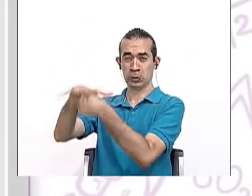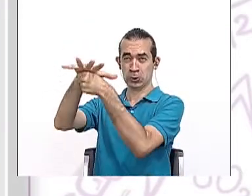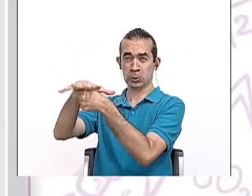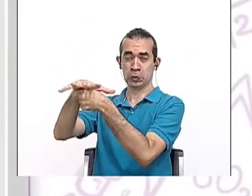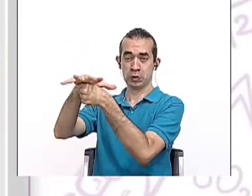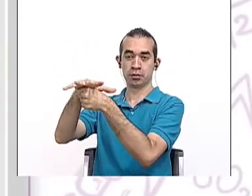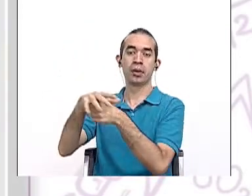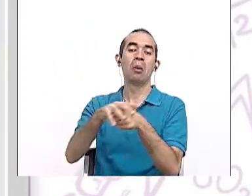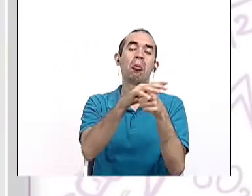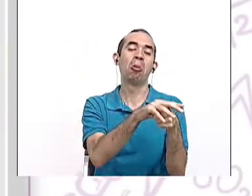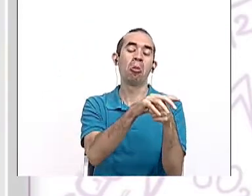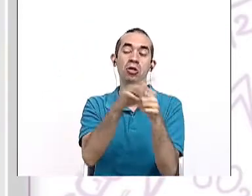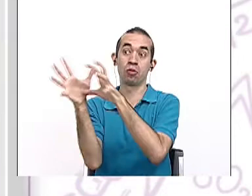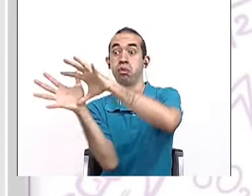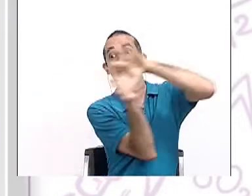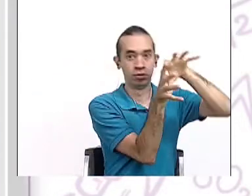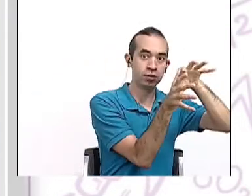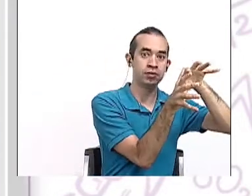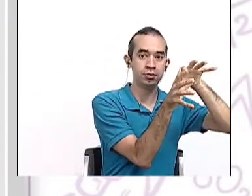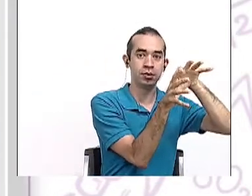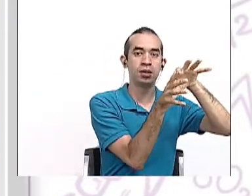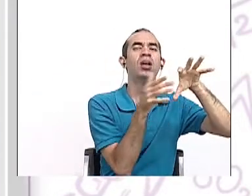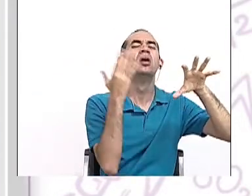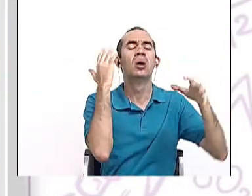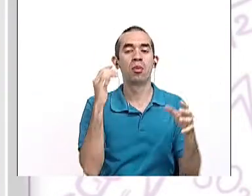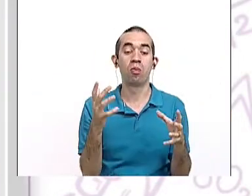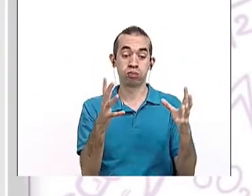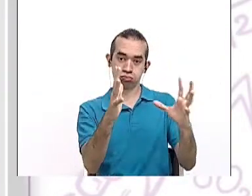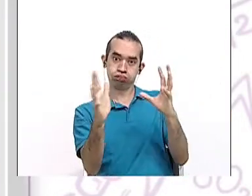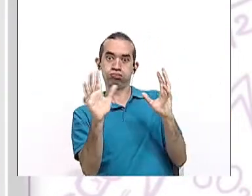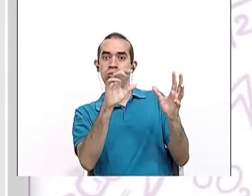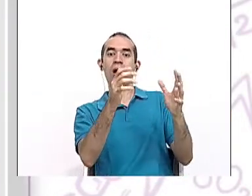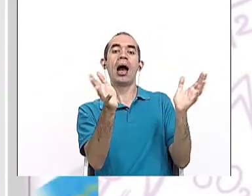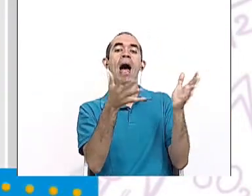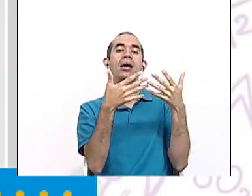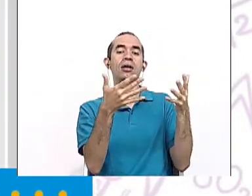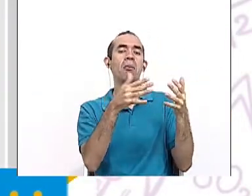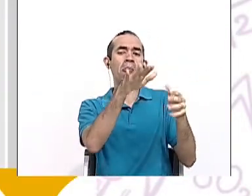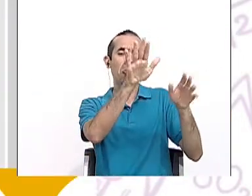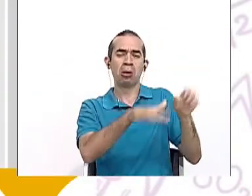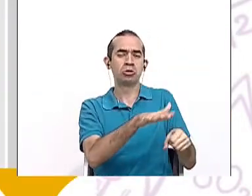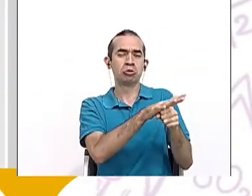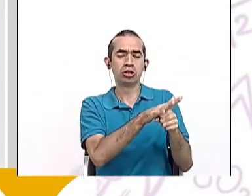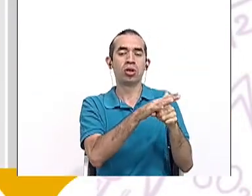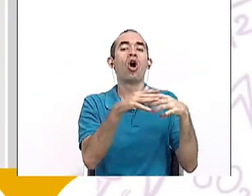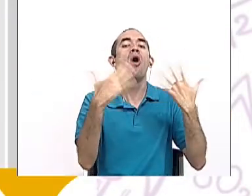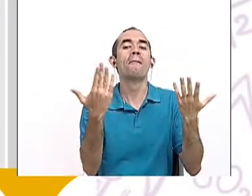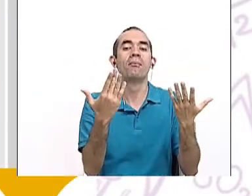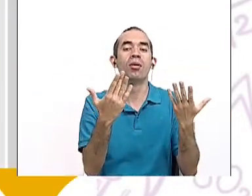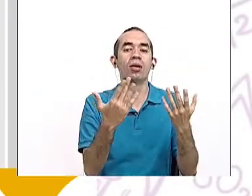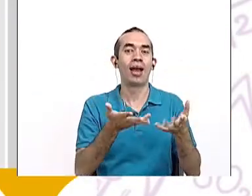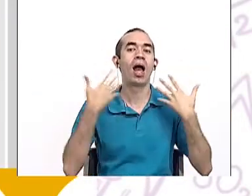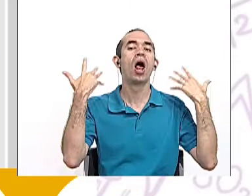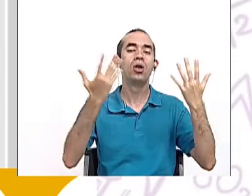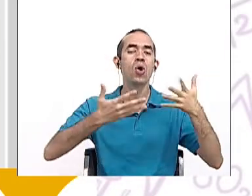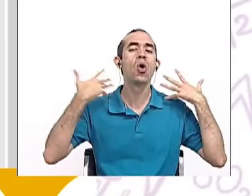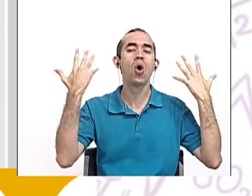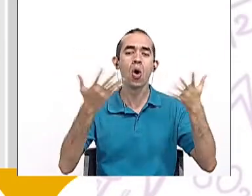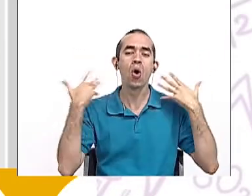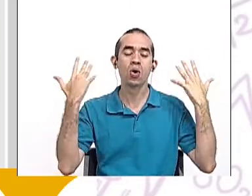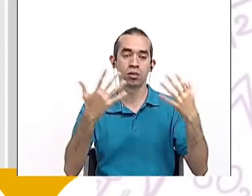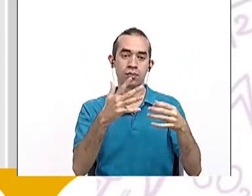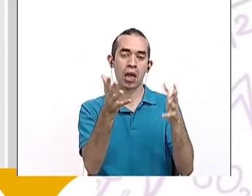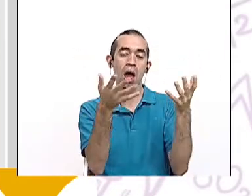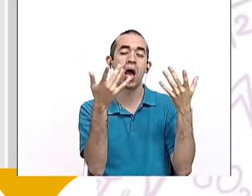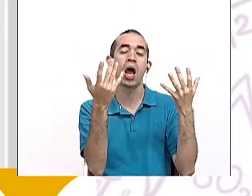hay menor presión. ¿Qué causa que un volumen de aire baje su presión? Principalmente el calor. Cuando el aire se